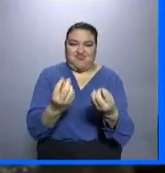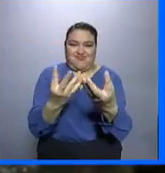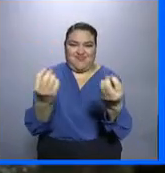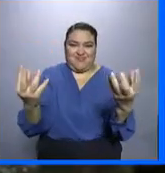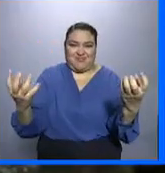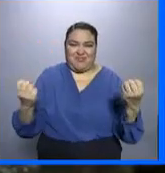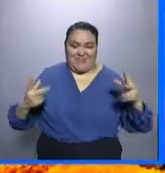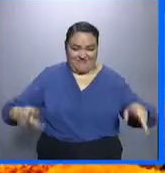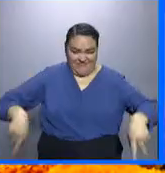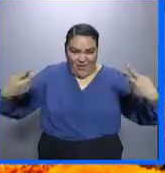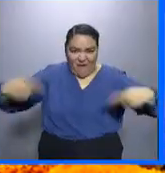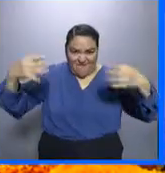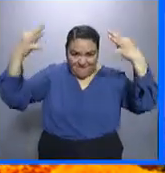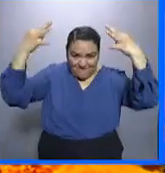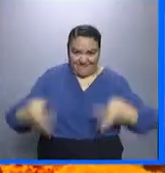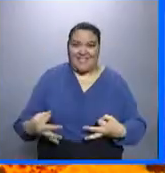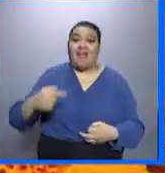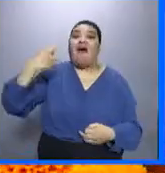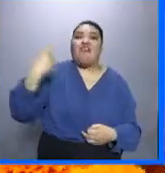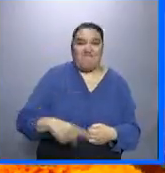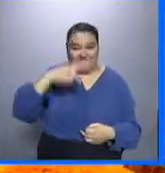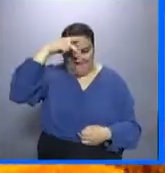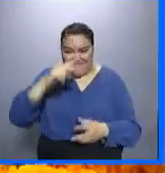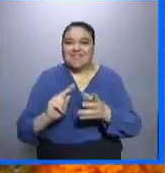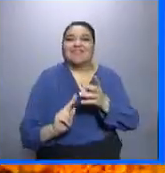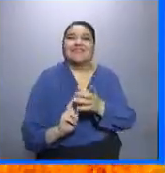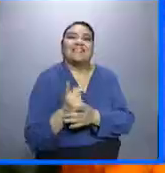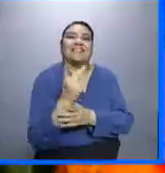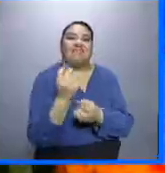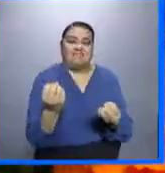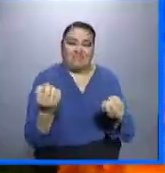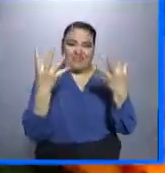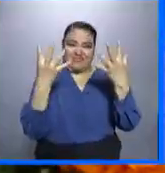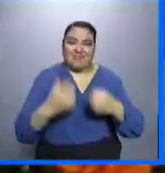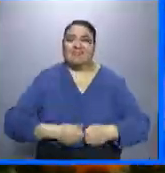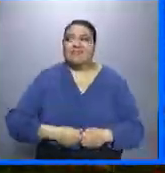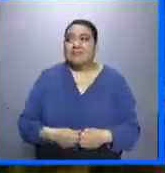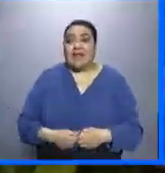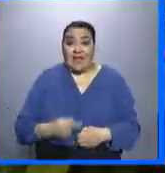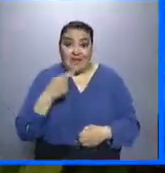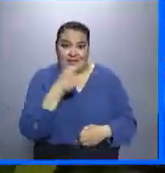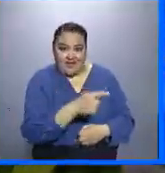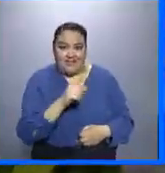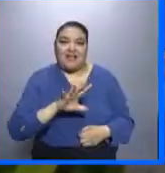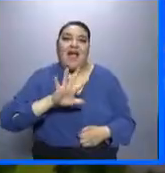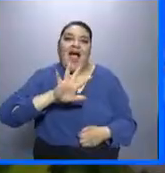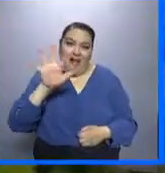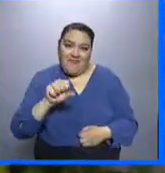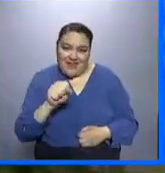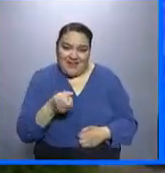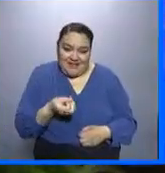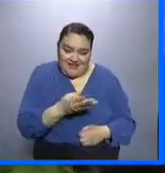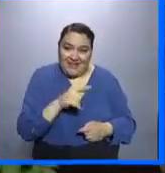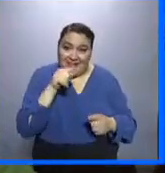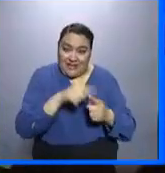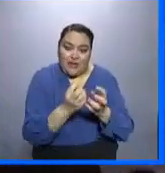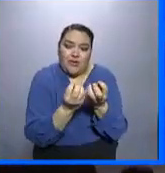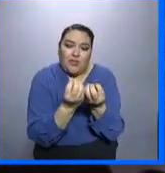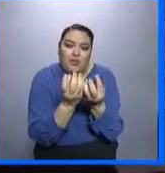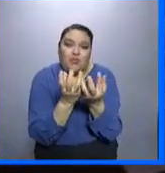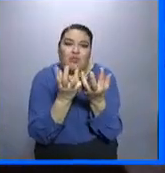de cempasúchil, sembrada en México. Este es el africano y tiene